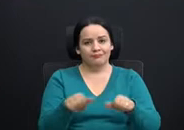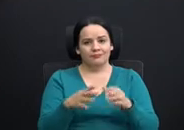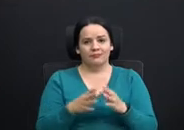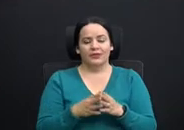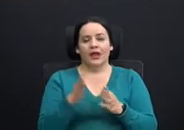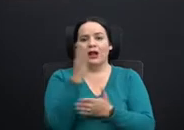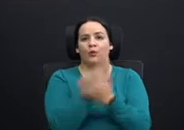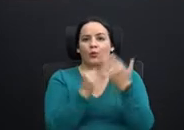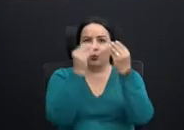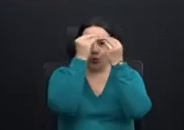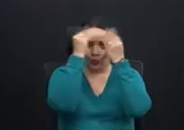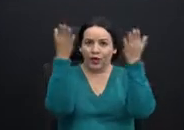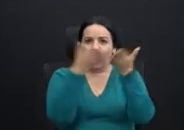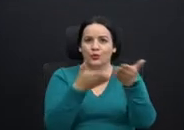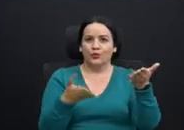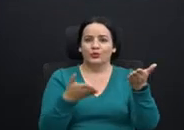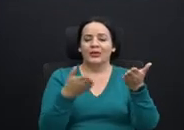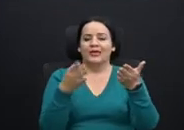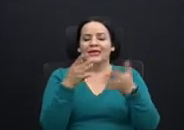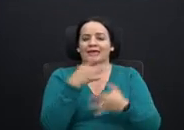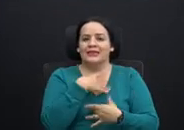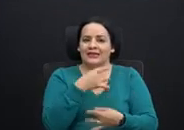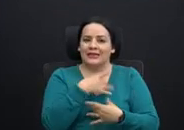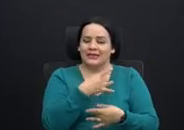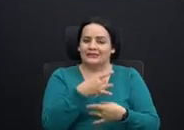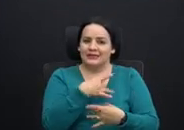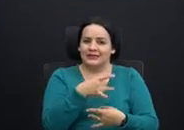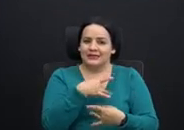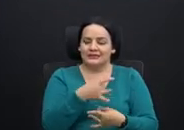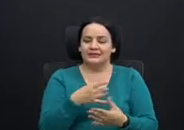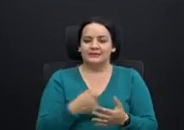algunos datos interesantísimos.